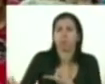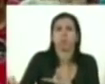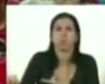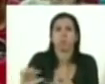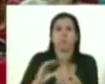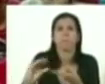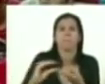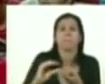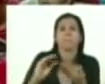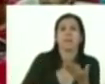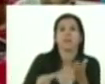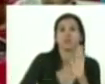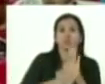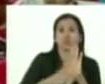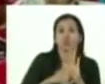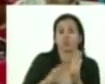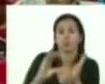para el salario.